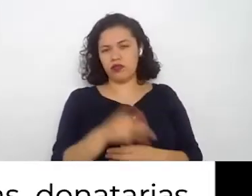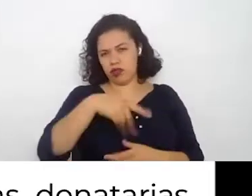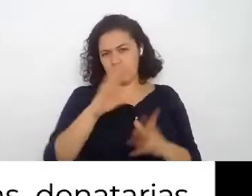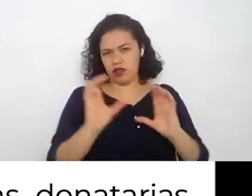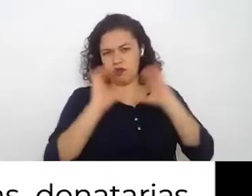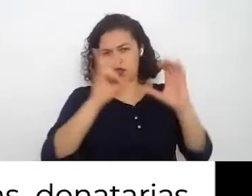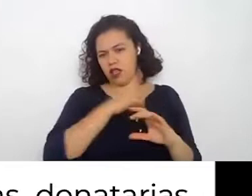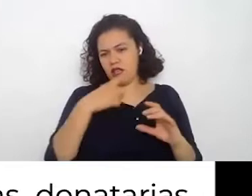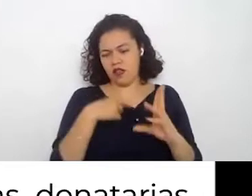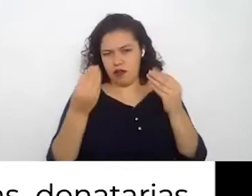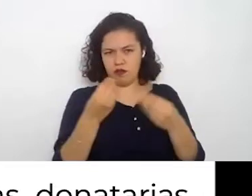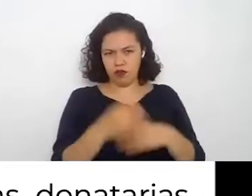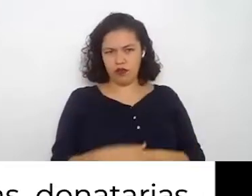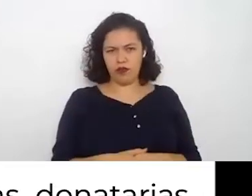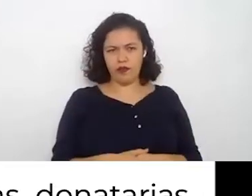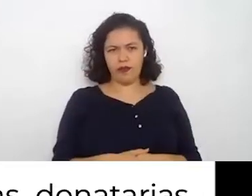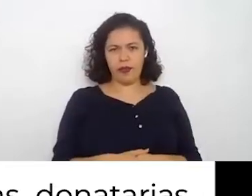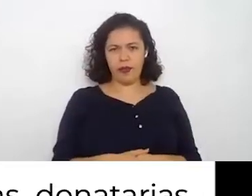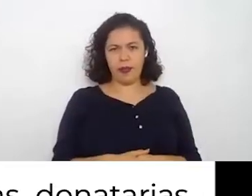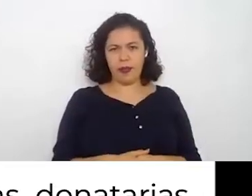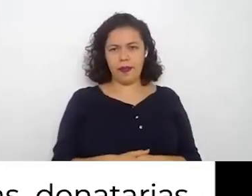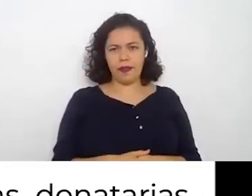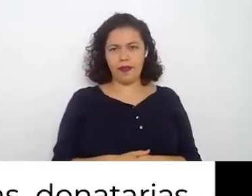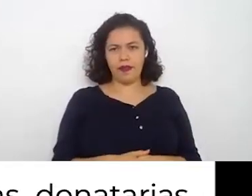en esta parte, muchísimo cuidado.